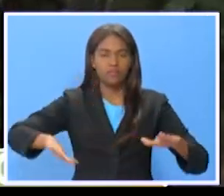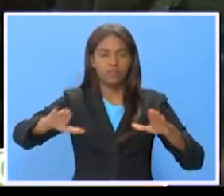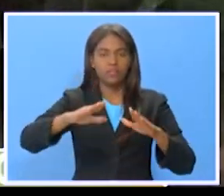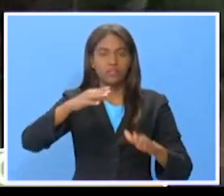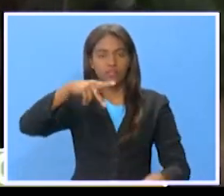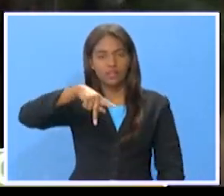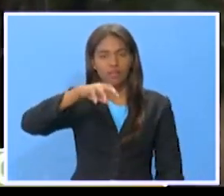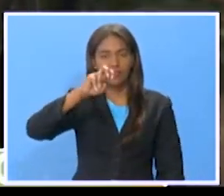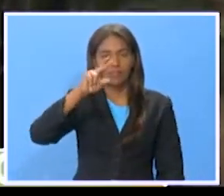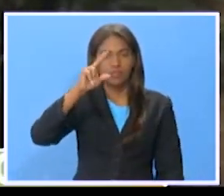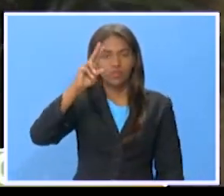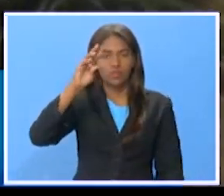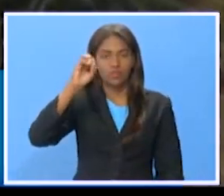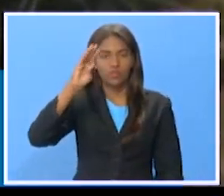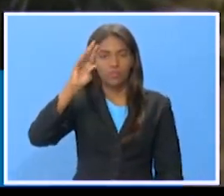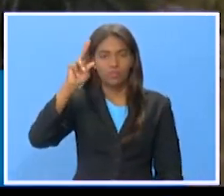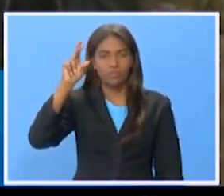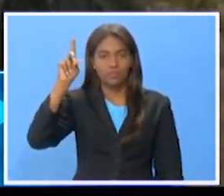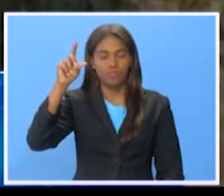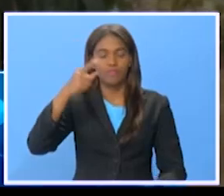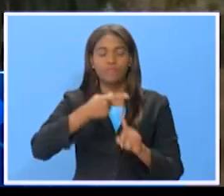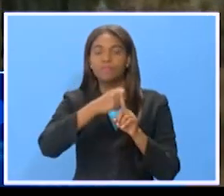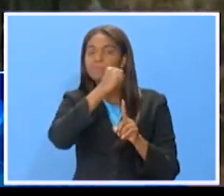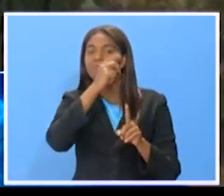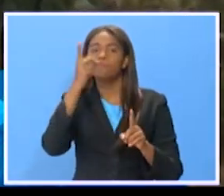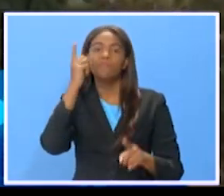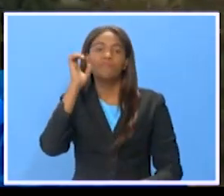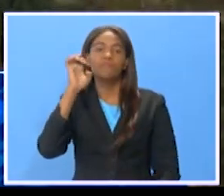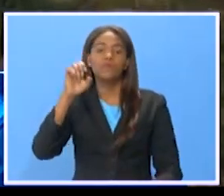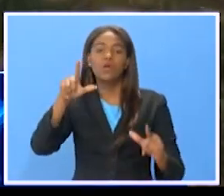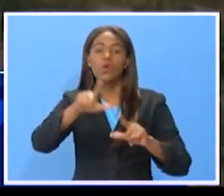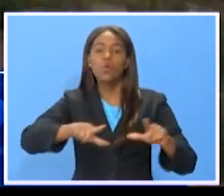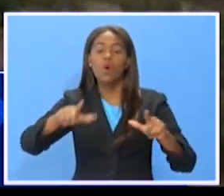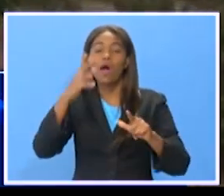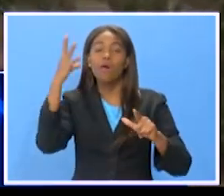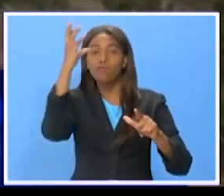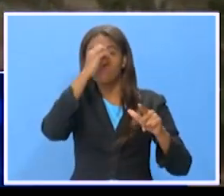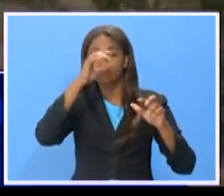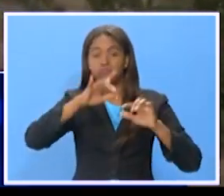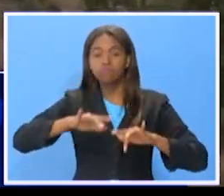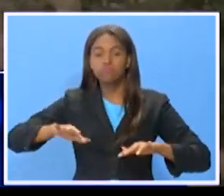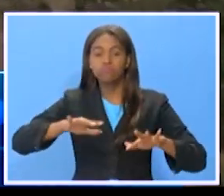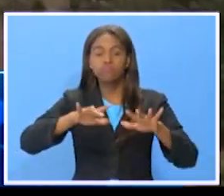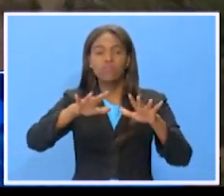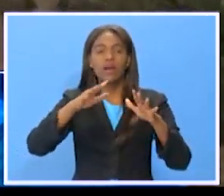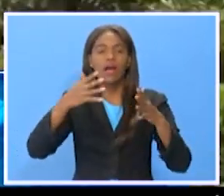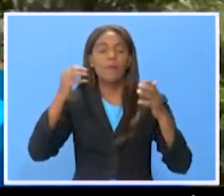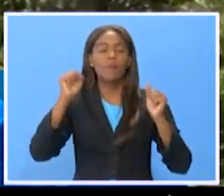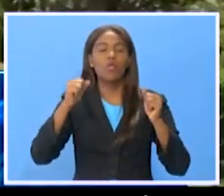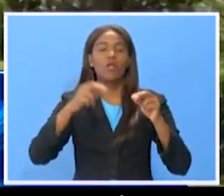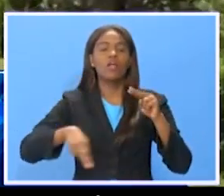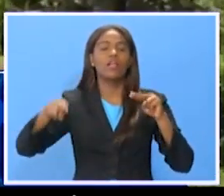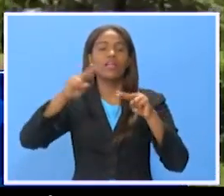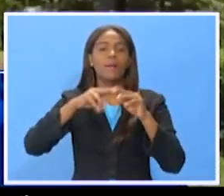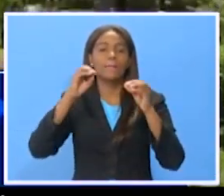Pedro Brán en Santo Domingo Este, reconocido por un lugar ecoturístico, el cual se espera potencializar con el apoyo del Ministerio de